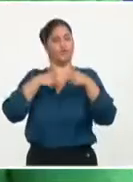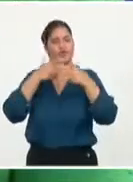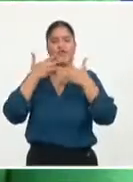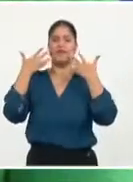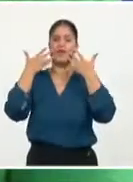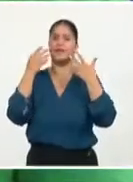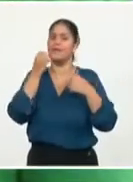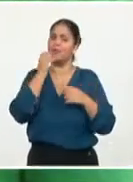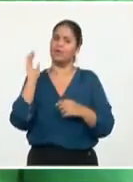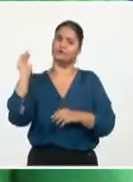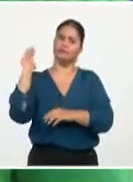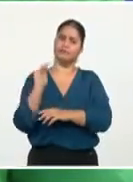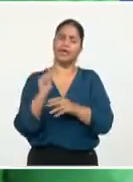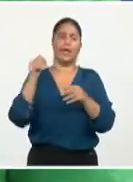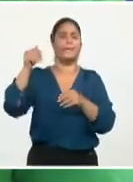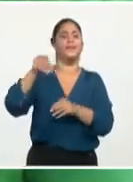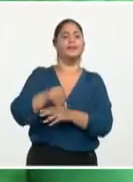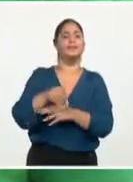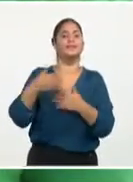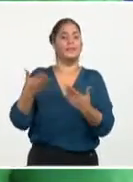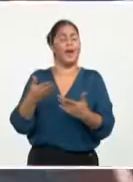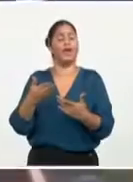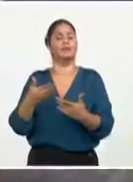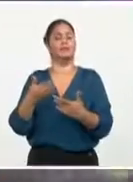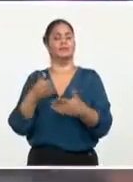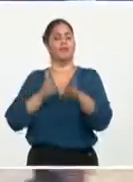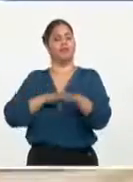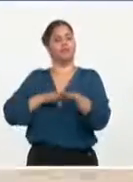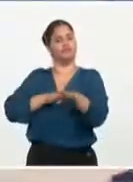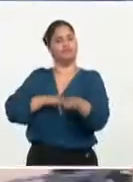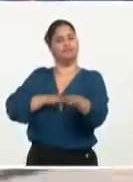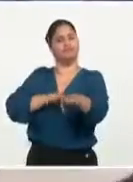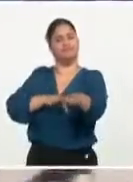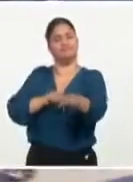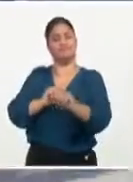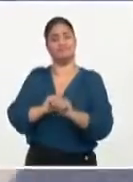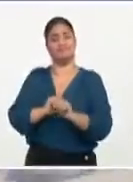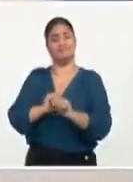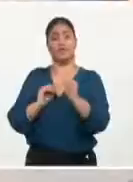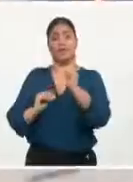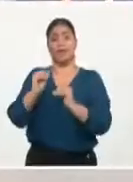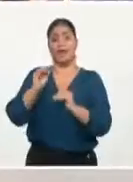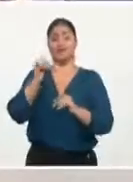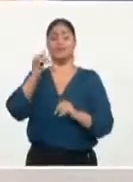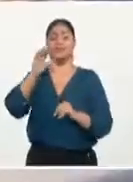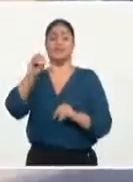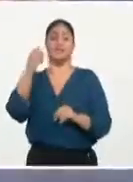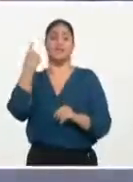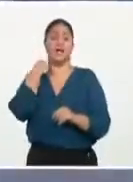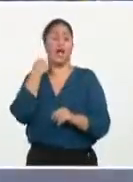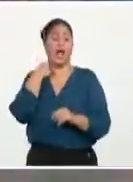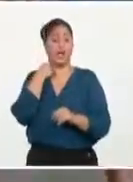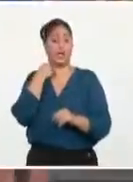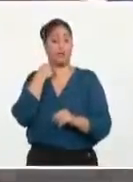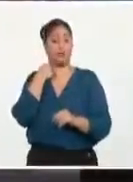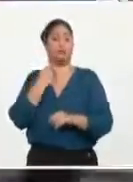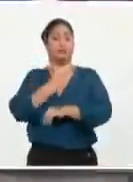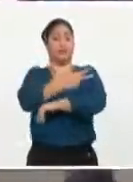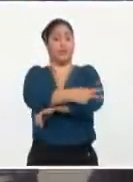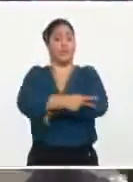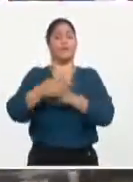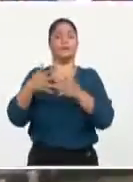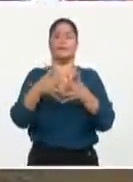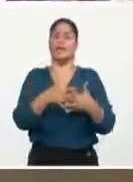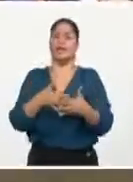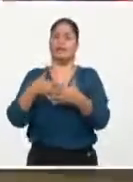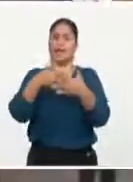cubanas. En vez de enemistarnos y de hacer burro, debemos hacer puente. Durante más de 60 años, las administraciones estadounidenses han insistido en rendir